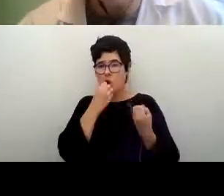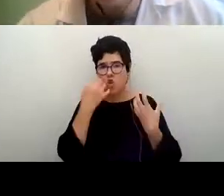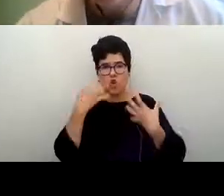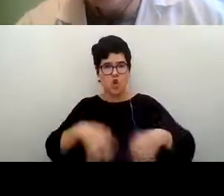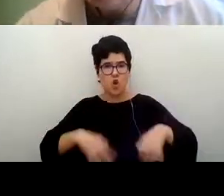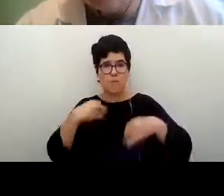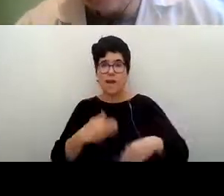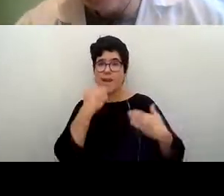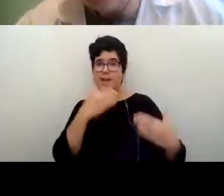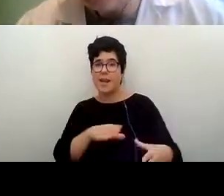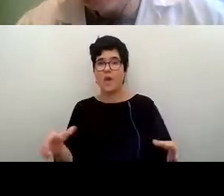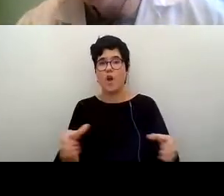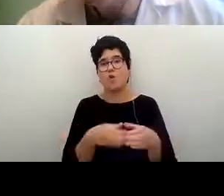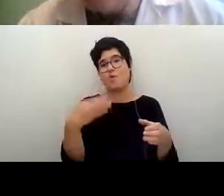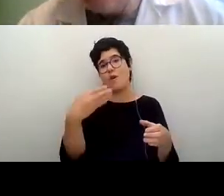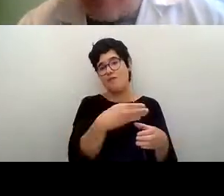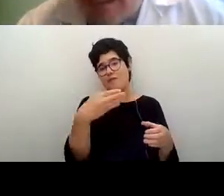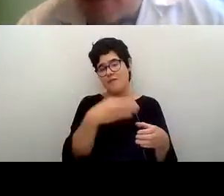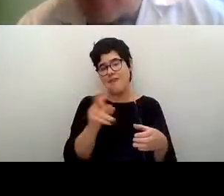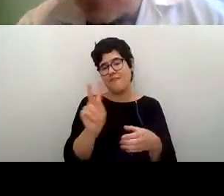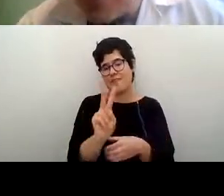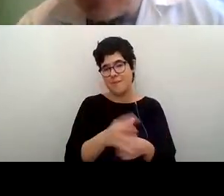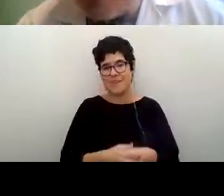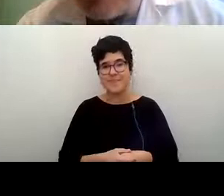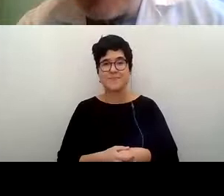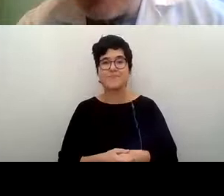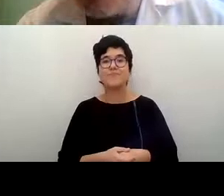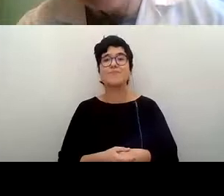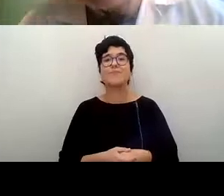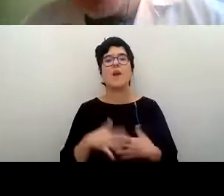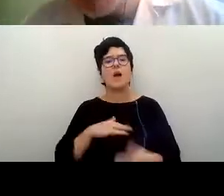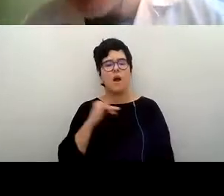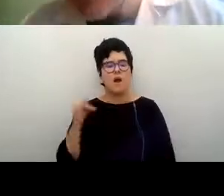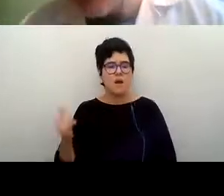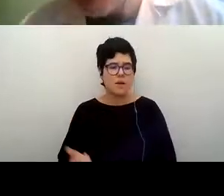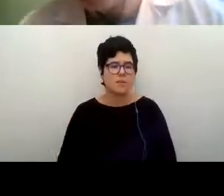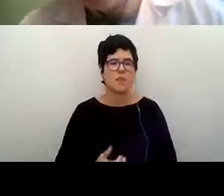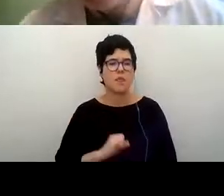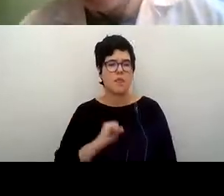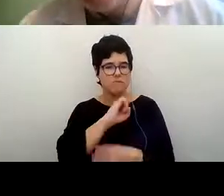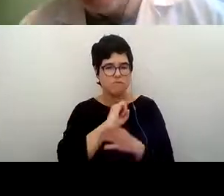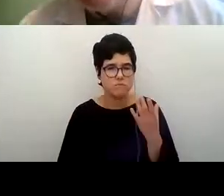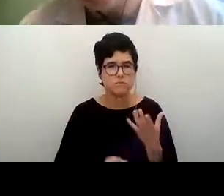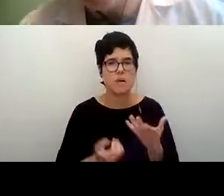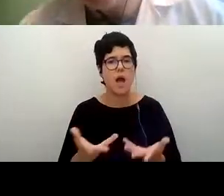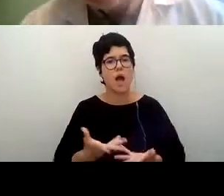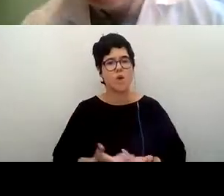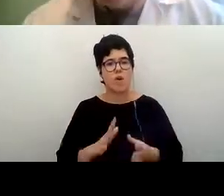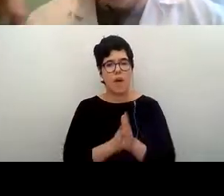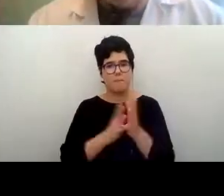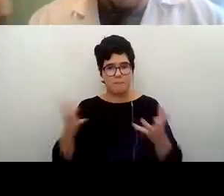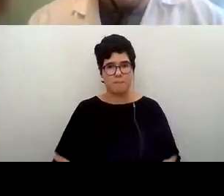B. Reduce cansancio y fatiga gracias a las vitaminas del grupo B, pero también evidentemente gracias al hierro, que